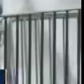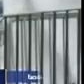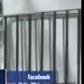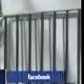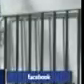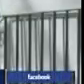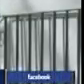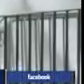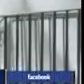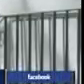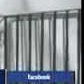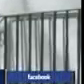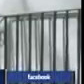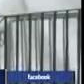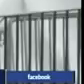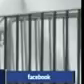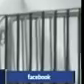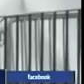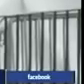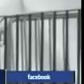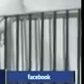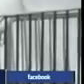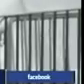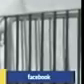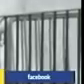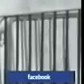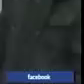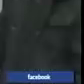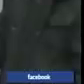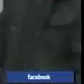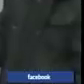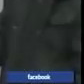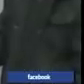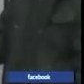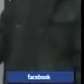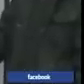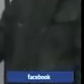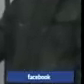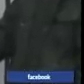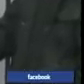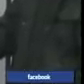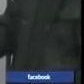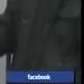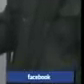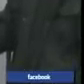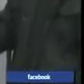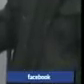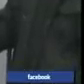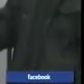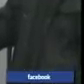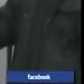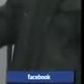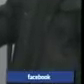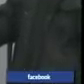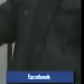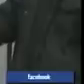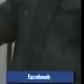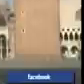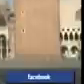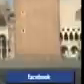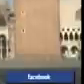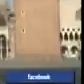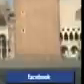COVID-19 supera el millón de contagios en todo el mundo, mientras la Organización Mundial de la Salud advierte que más